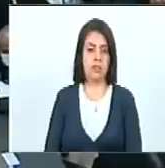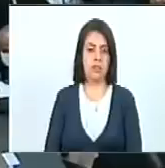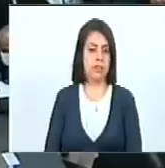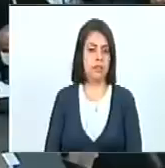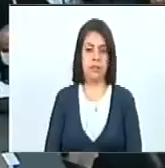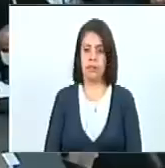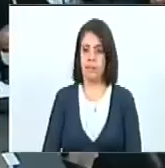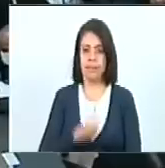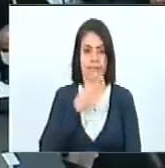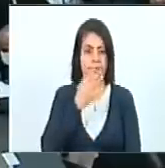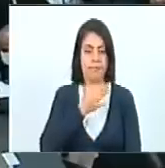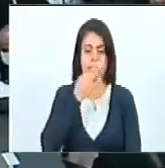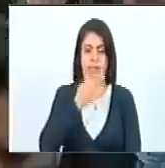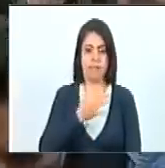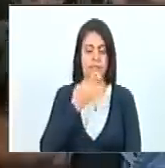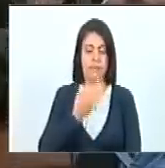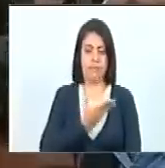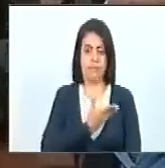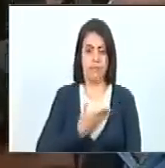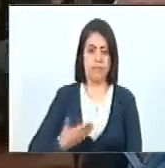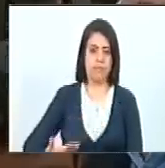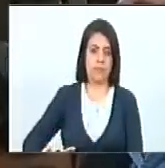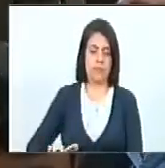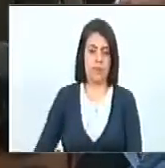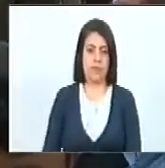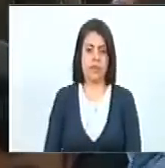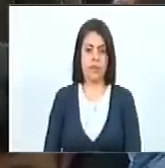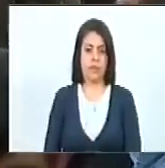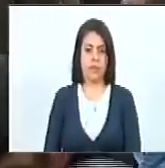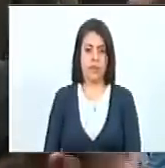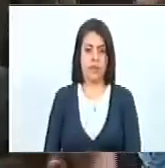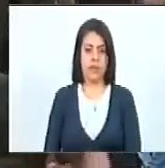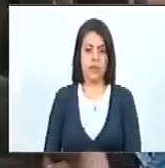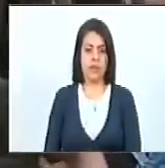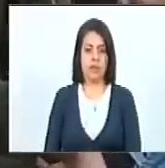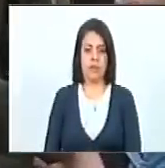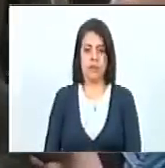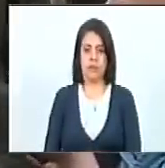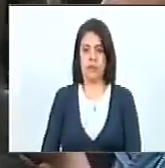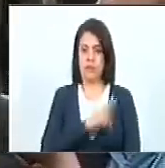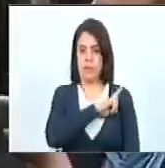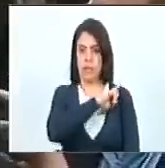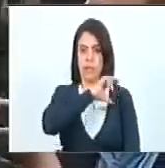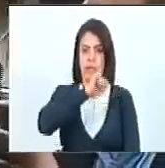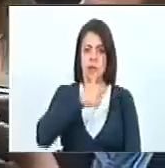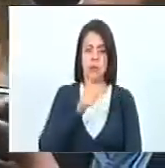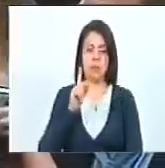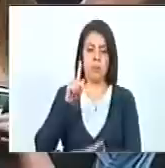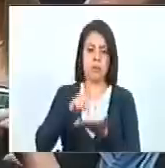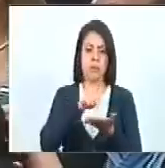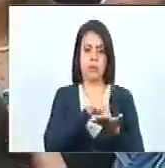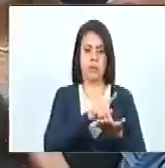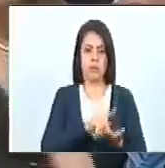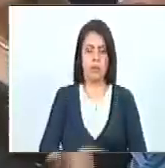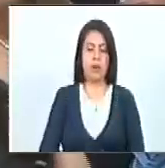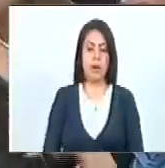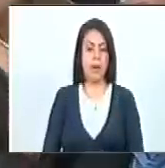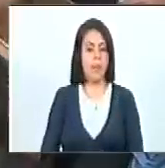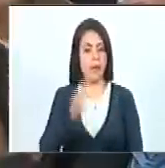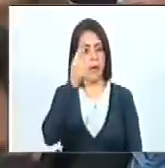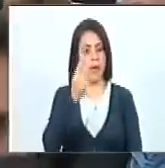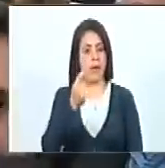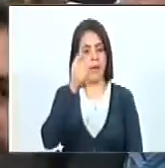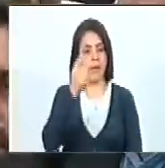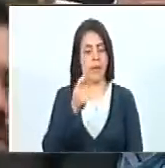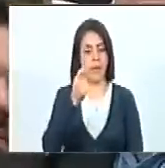Buenas tardes, presidente y mesa directiva presente, colegas,